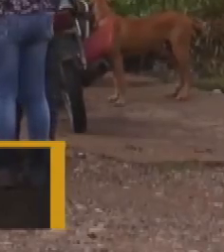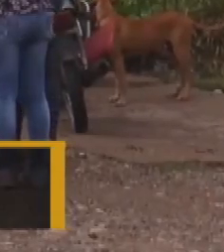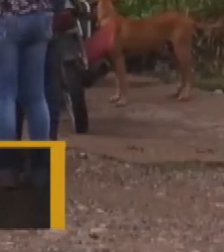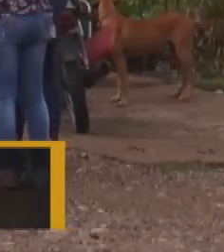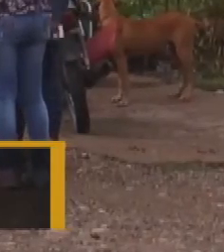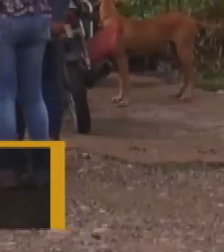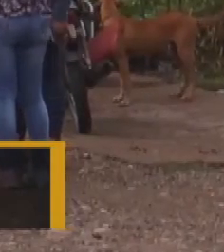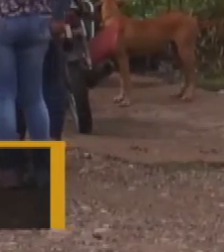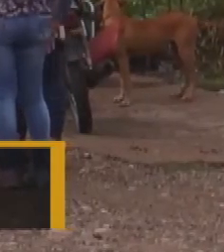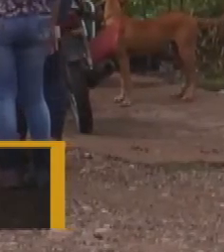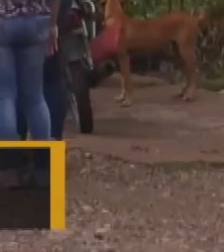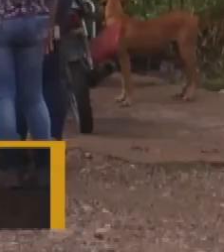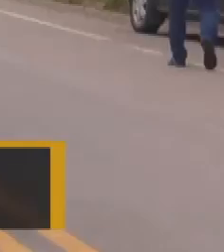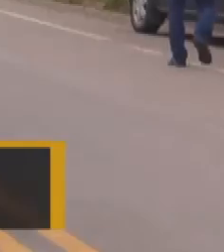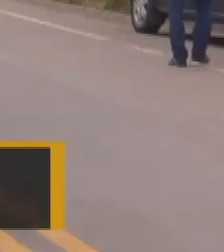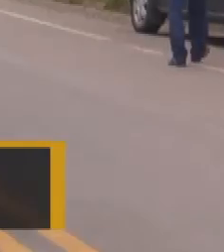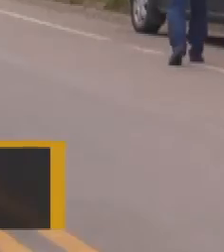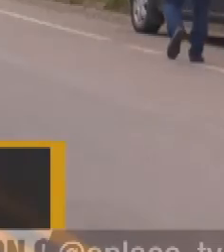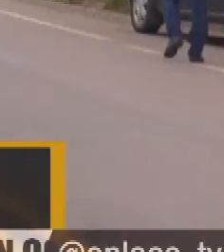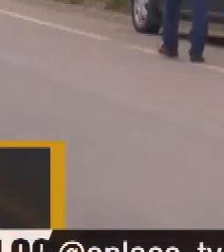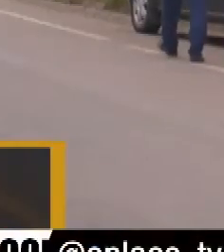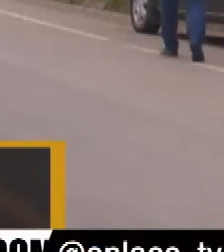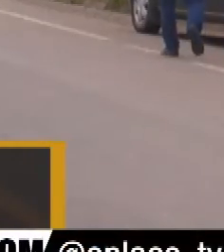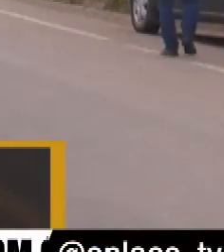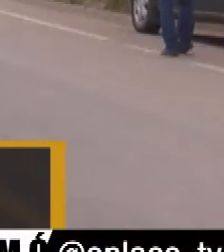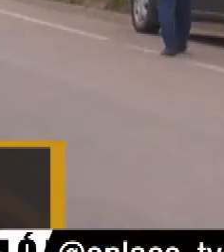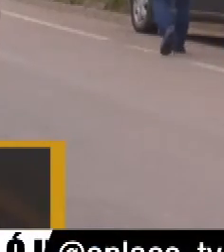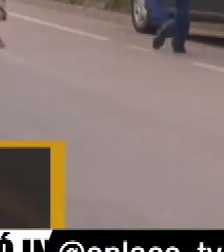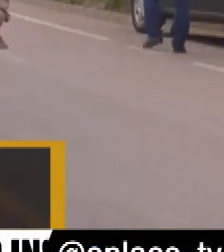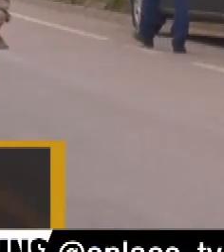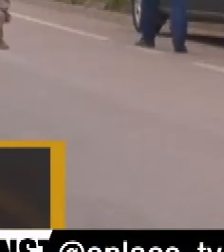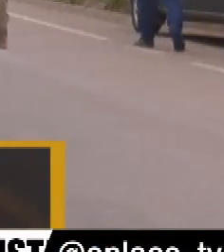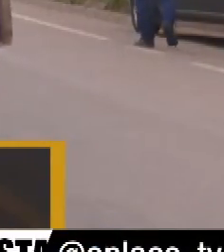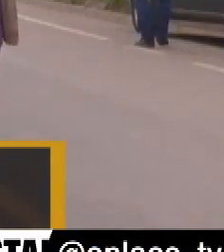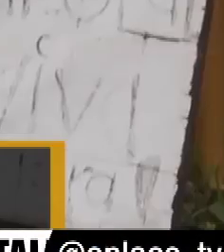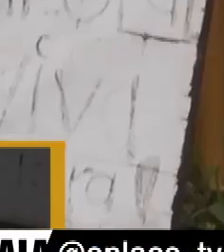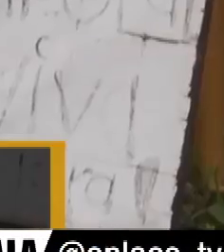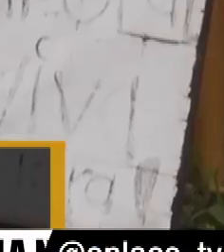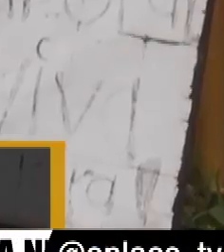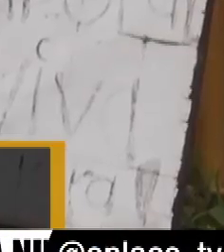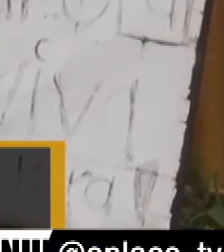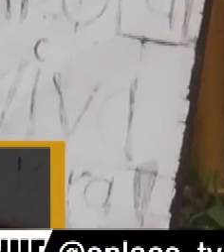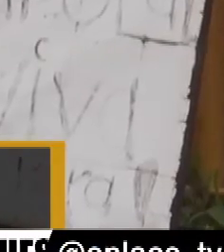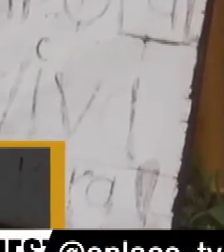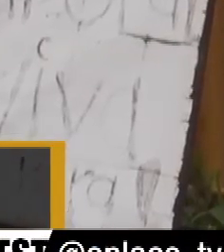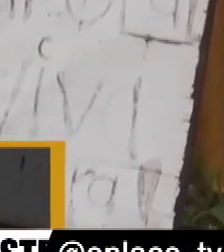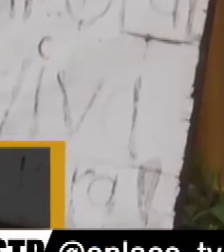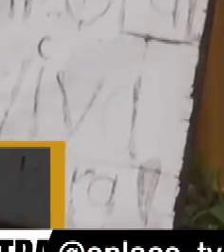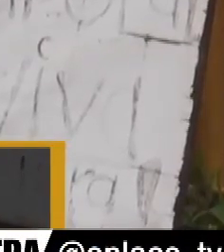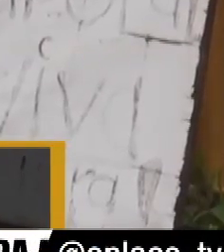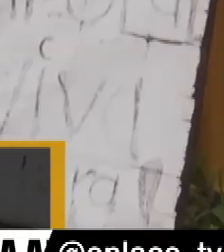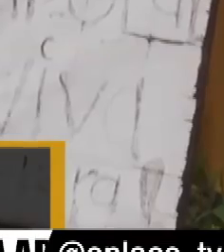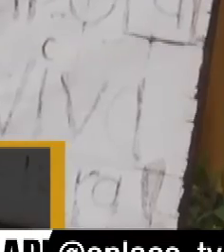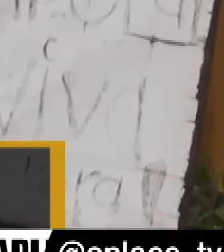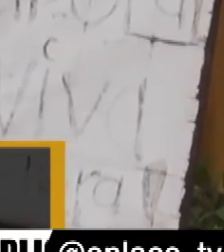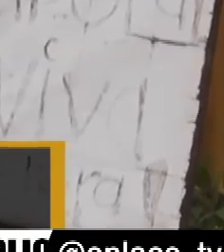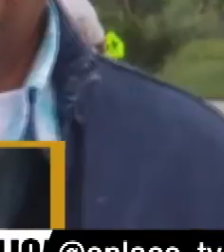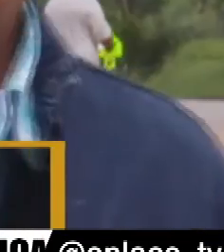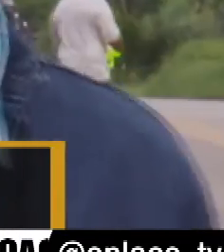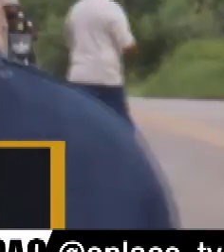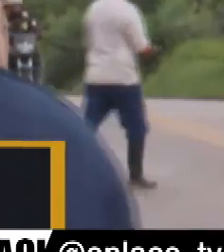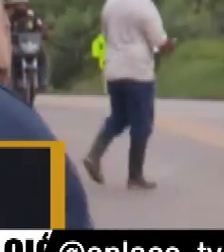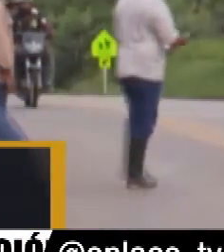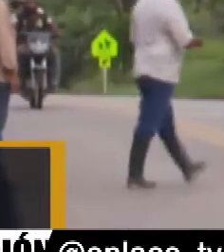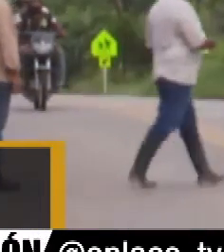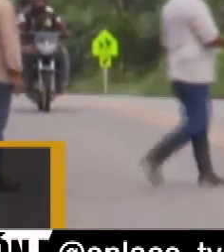protesta pacífica a todos los comerciantes, proveedores, que en este momento Montañil les debe más de 6 mil millones de pesos y en